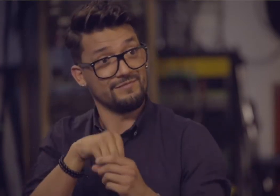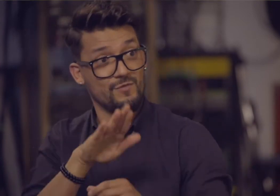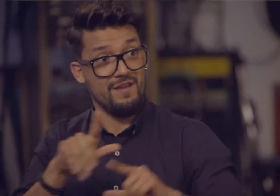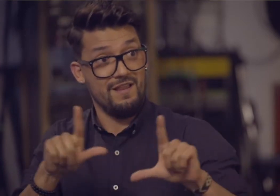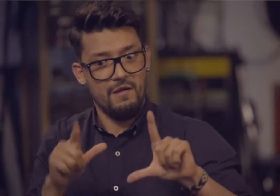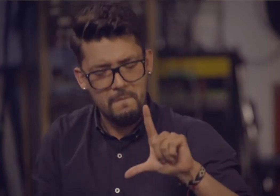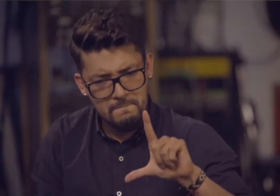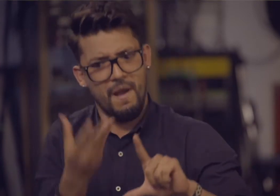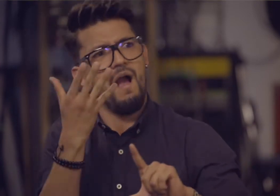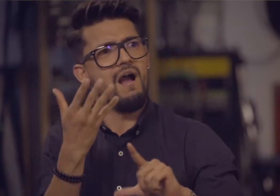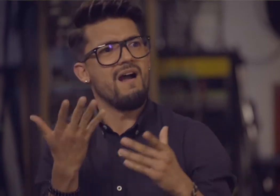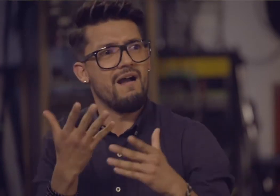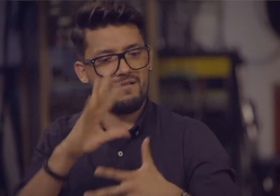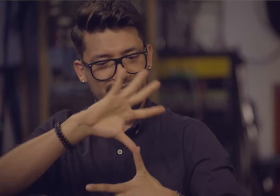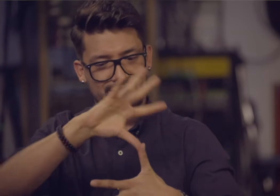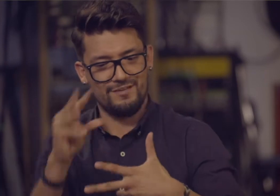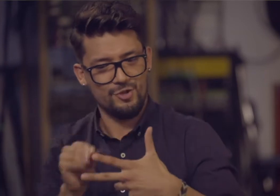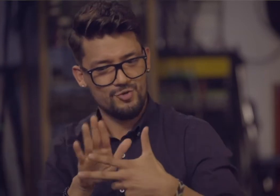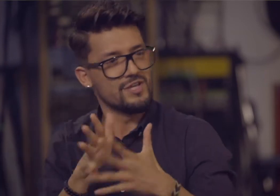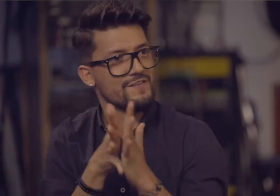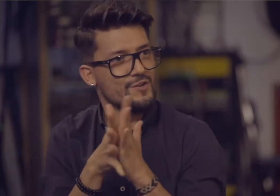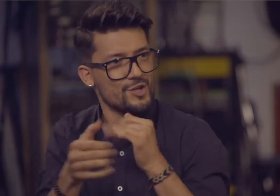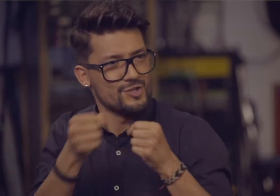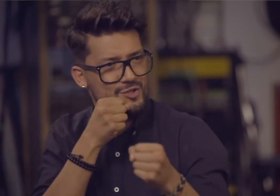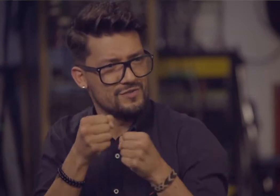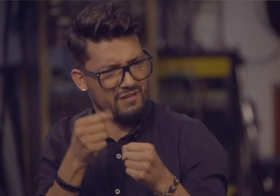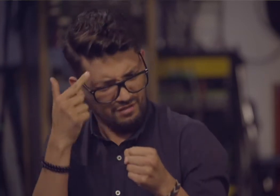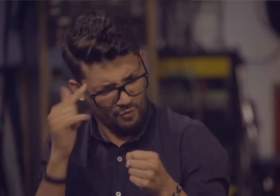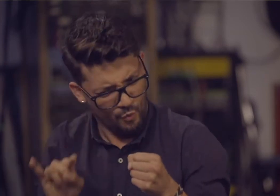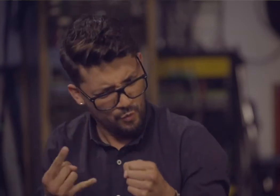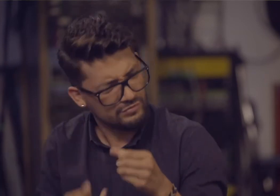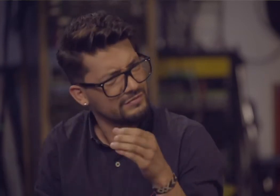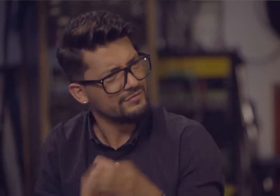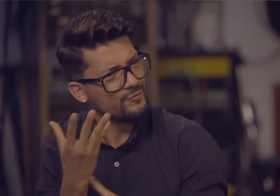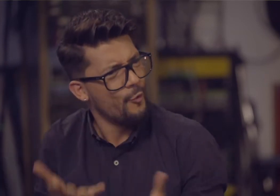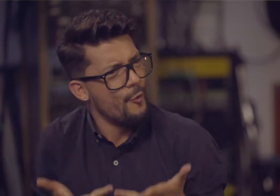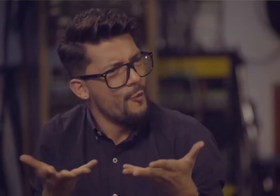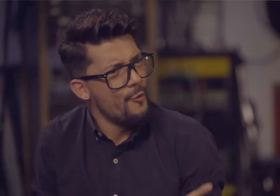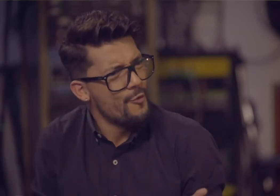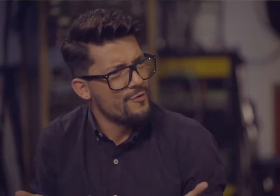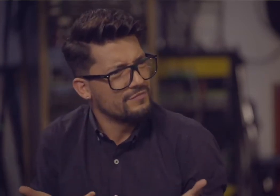¿Con qué objetivo surge el informativo Enlace 13?